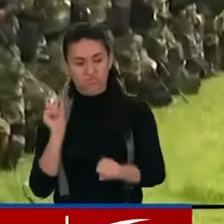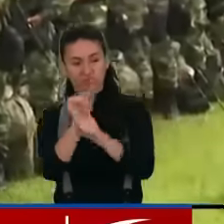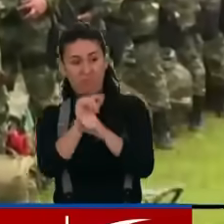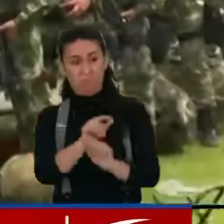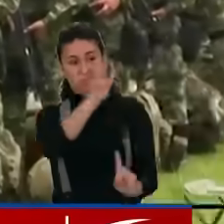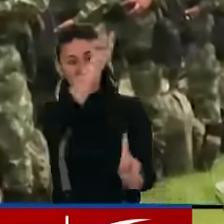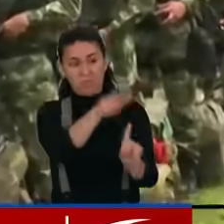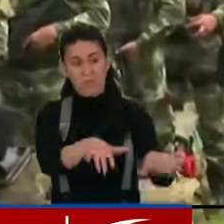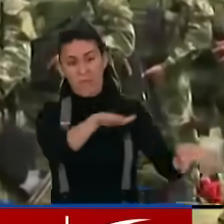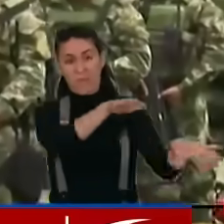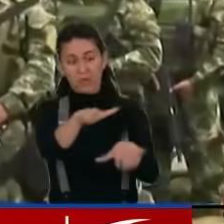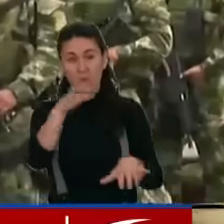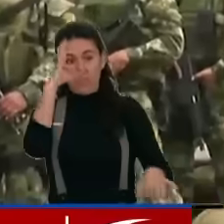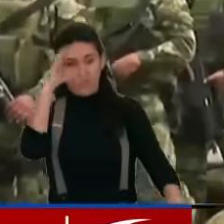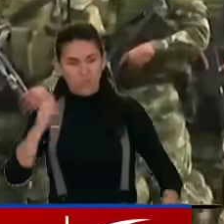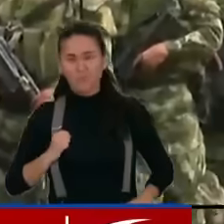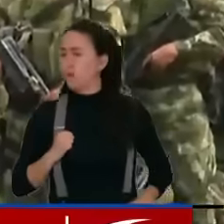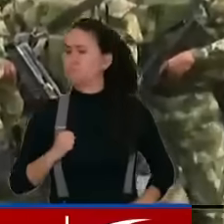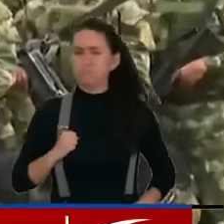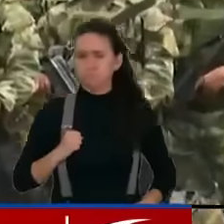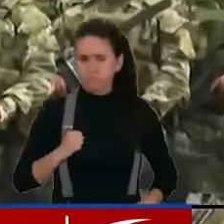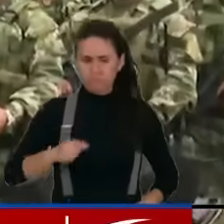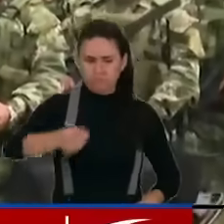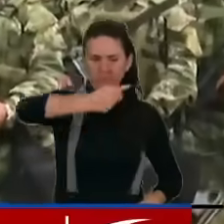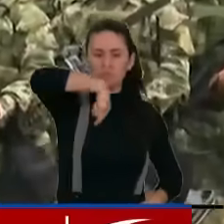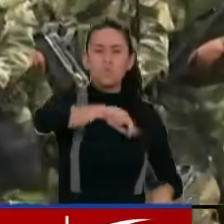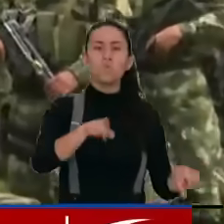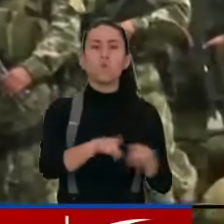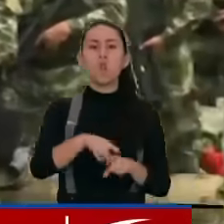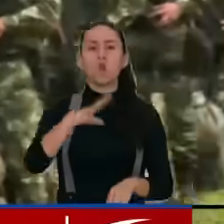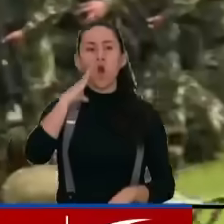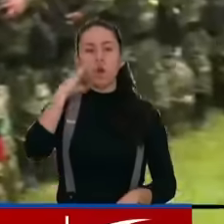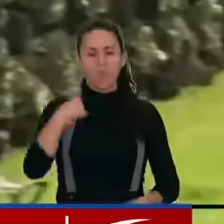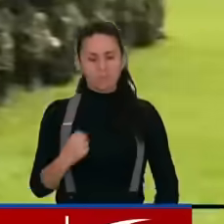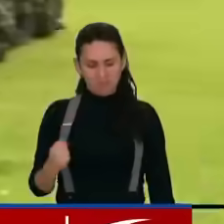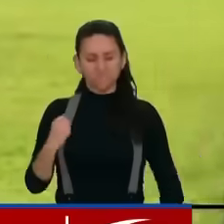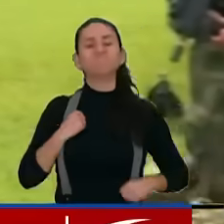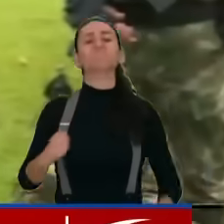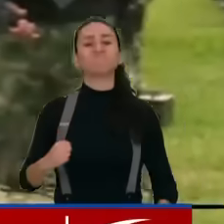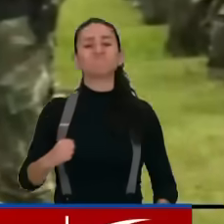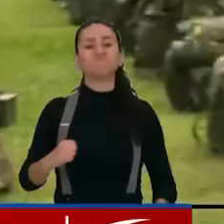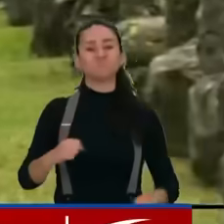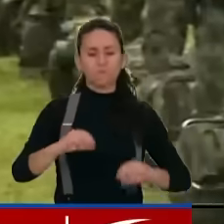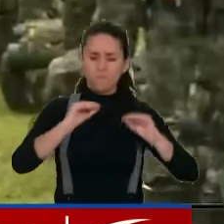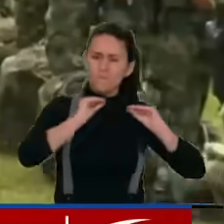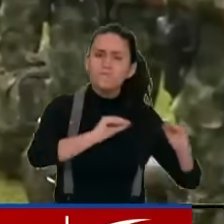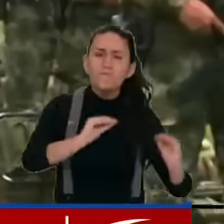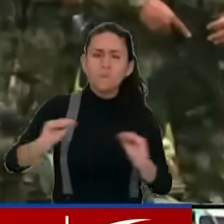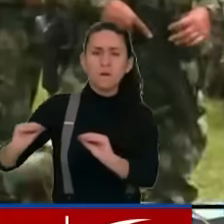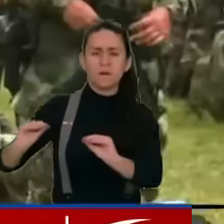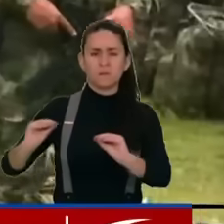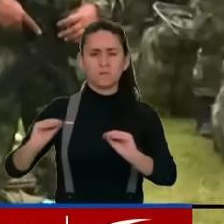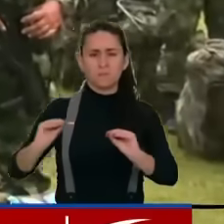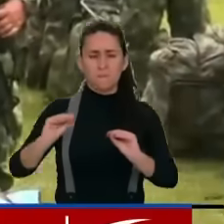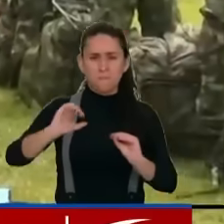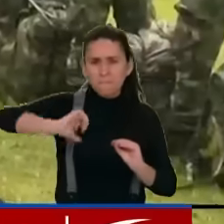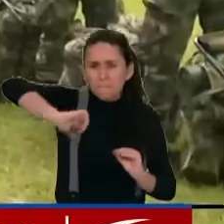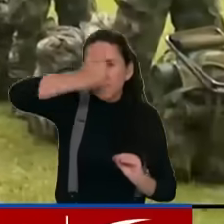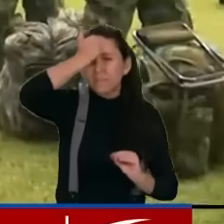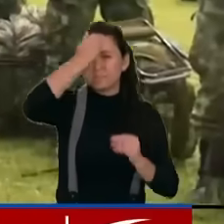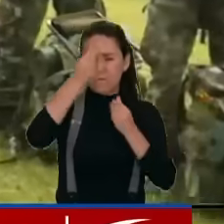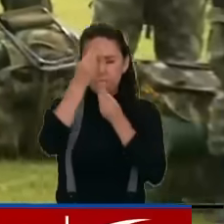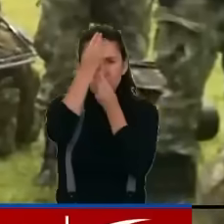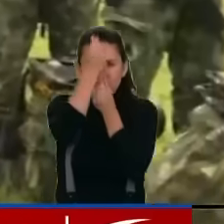soldado. Aquí somos hombres de honor, hombres formados en principios,